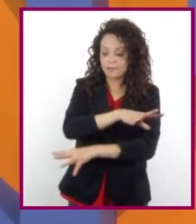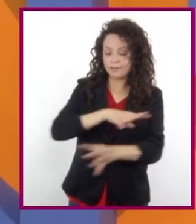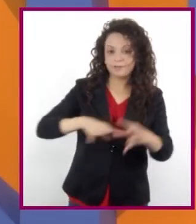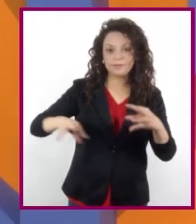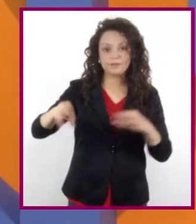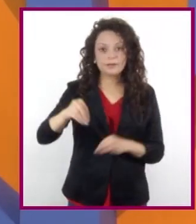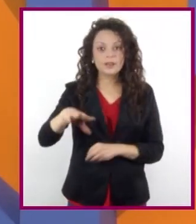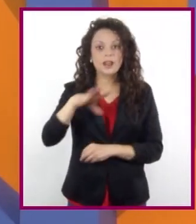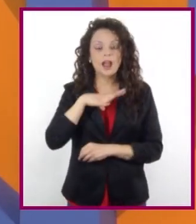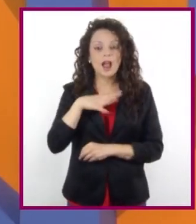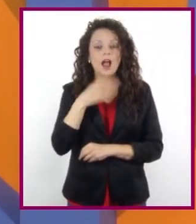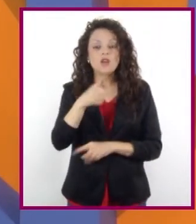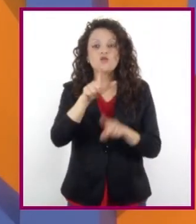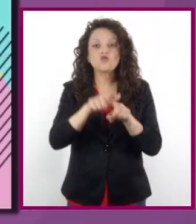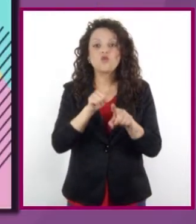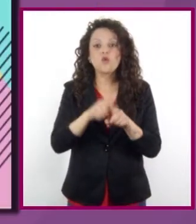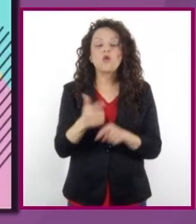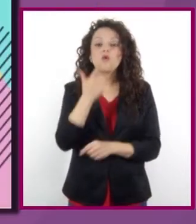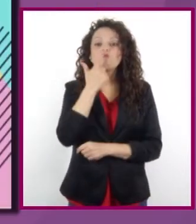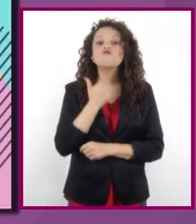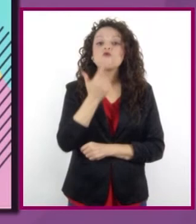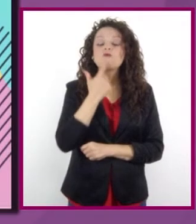que se encuentra en color rojo.